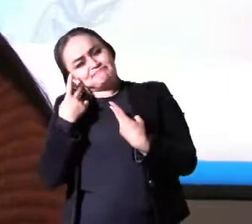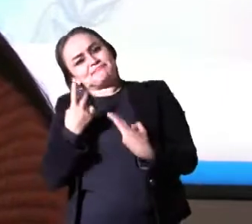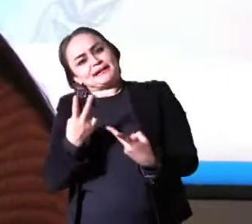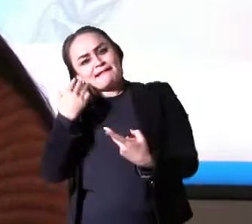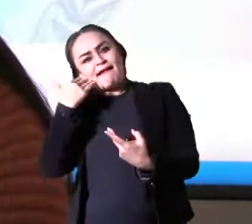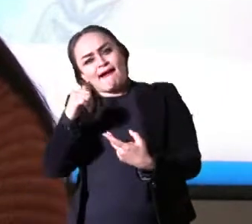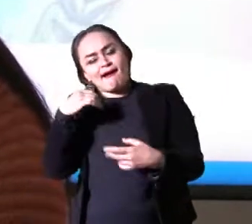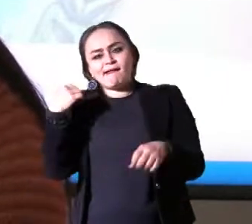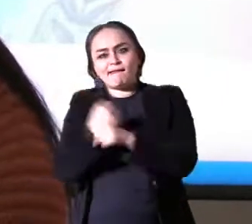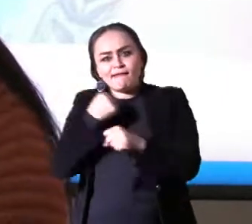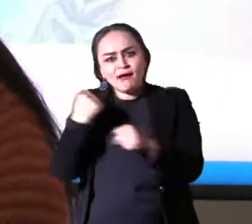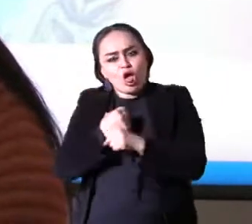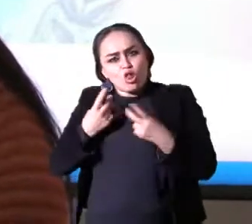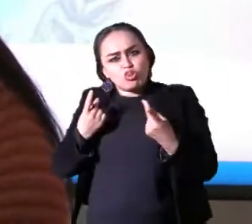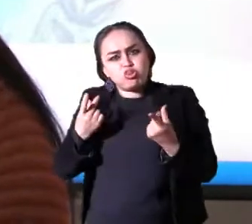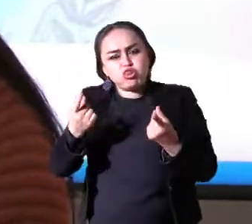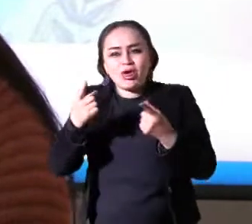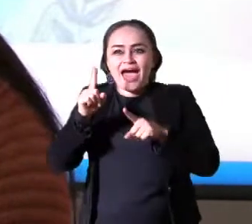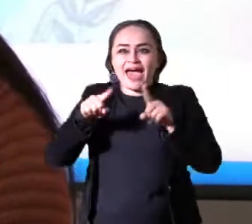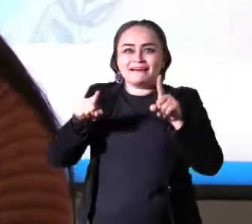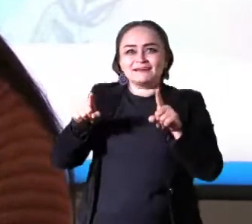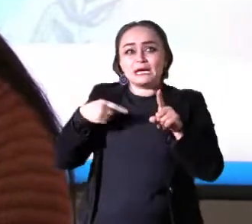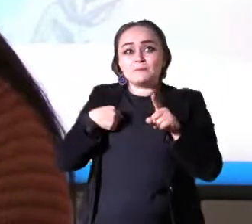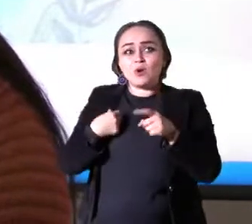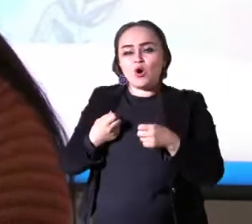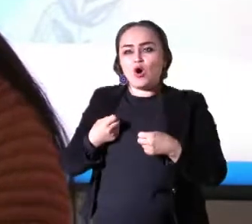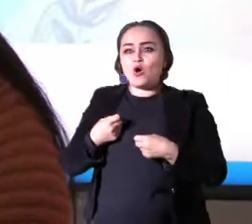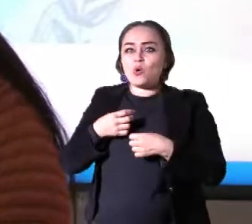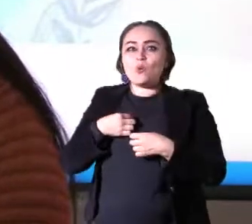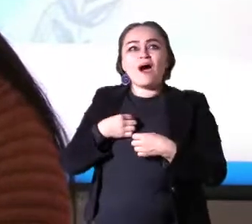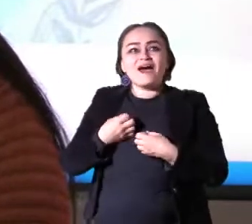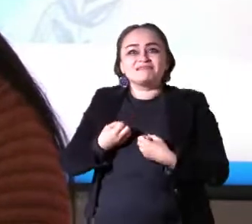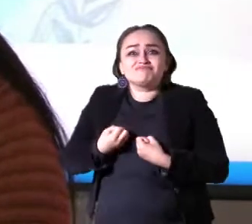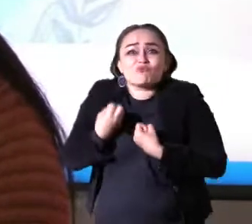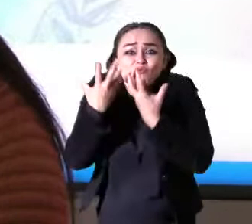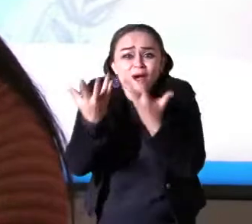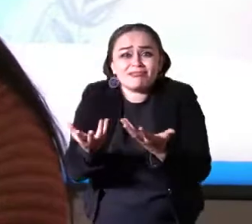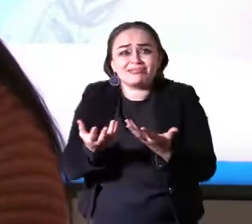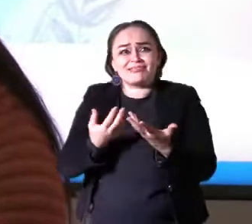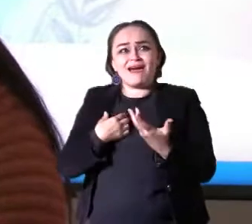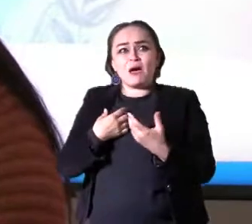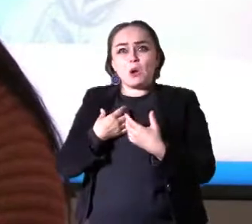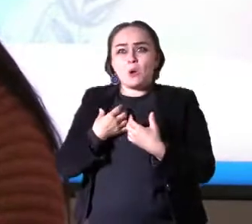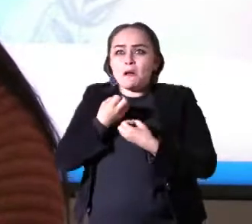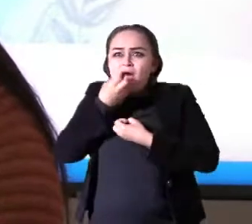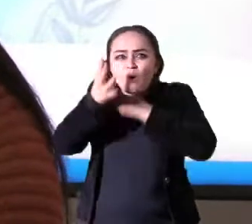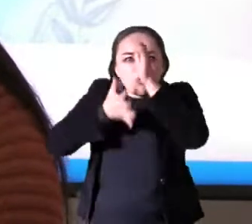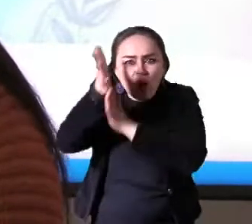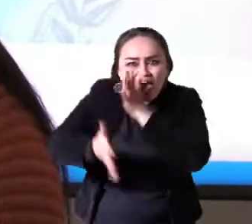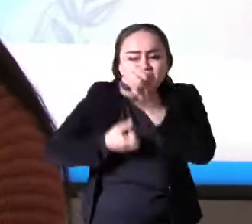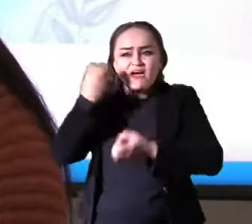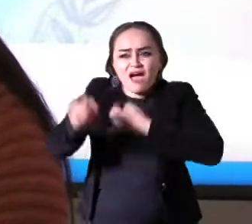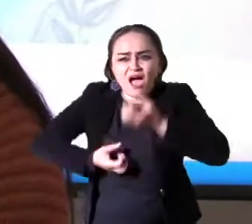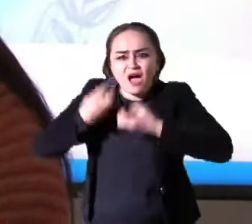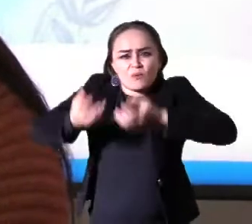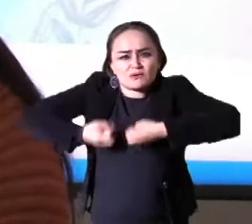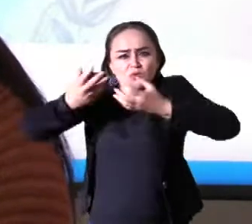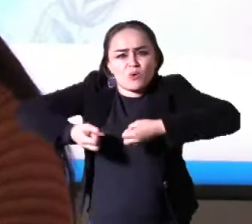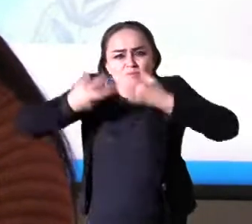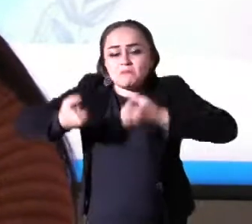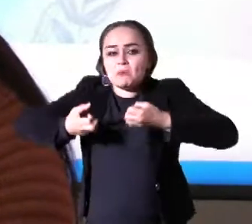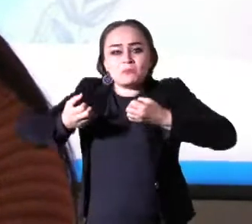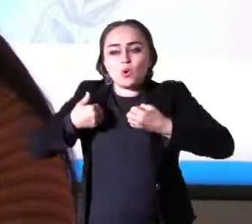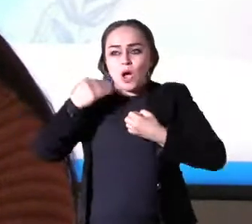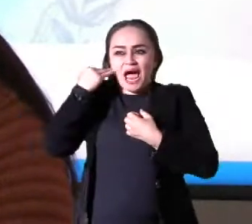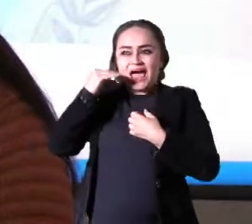ya era muy muy hermética al respecto tal vez por protección o por no cargarnos de sus angustias